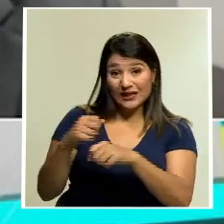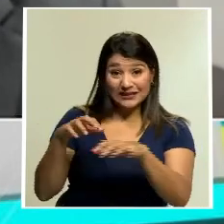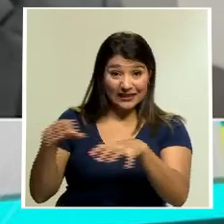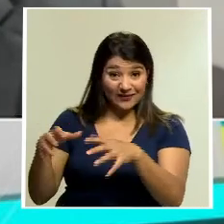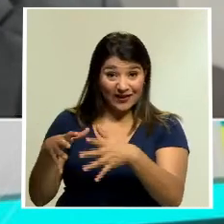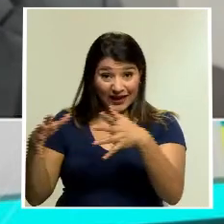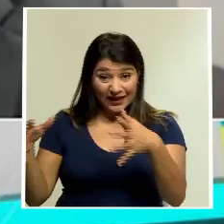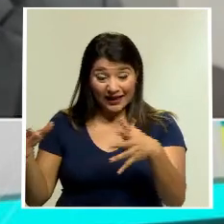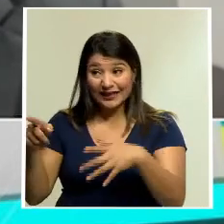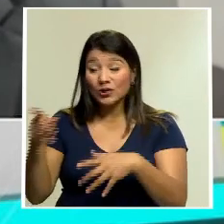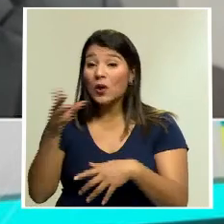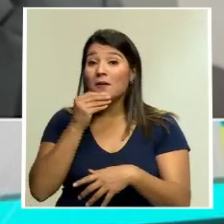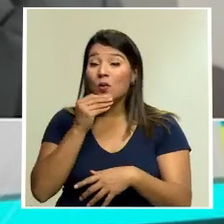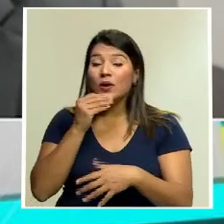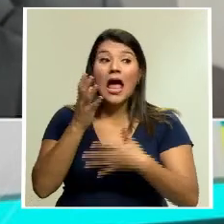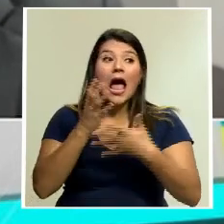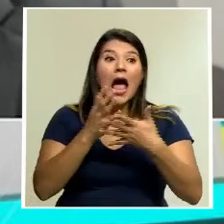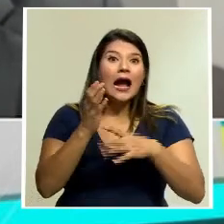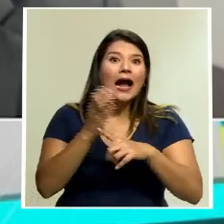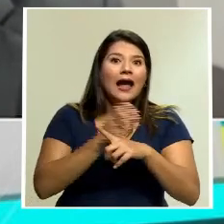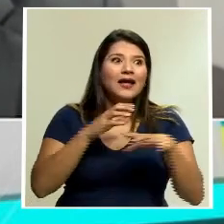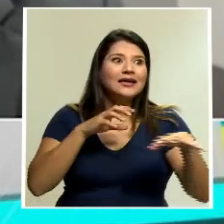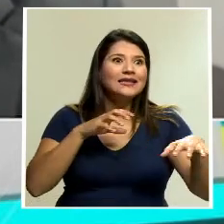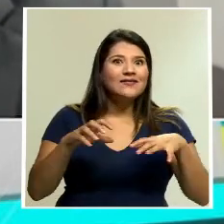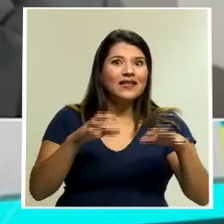concierto importante que venía en el país